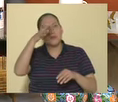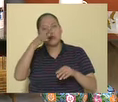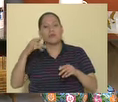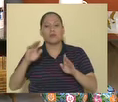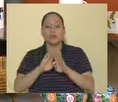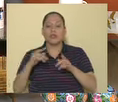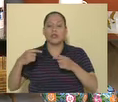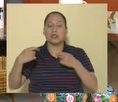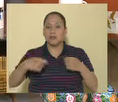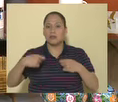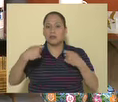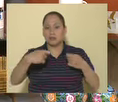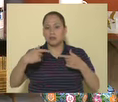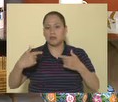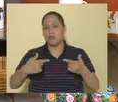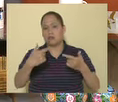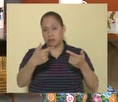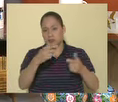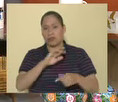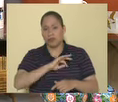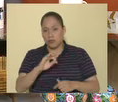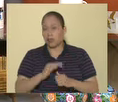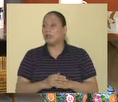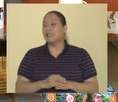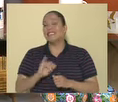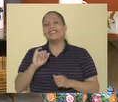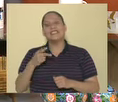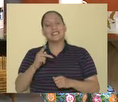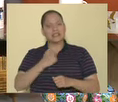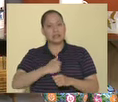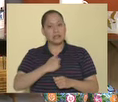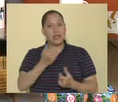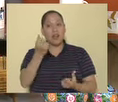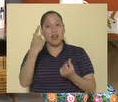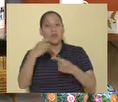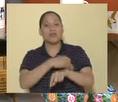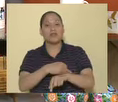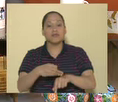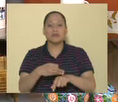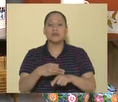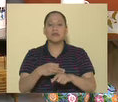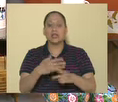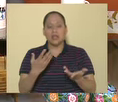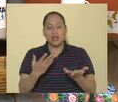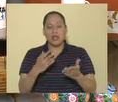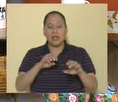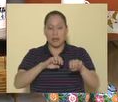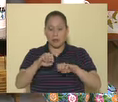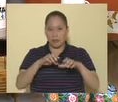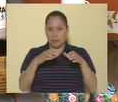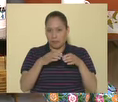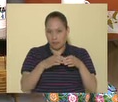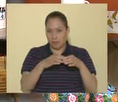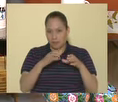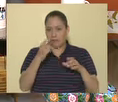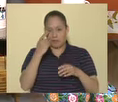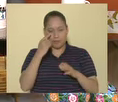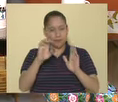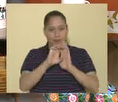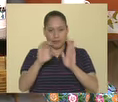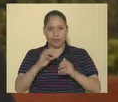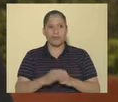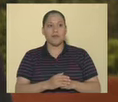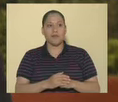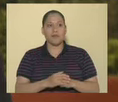generación en generación, ¿no es así? Sí, pero desafortunadamente muchas familias toman a la empresa, fíjate, voy a dar un